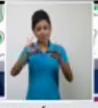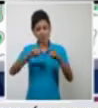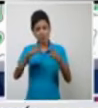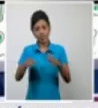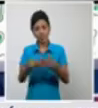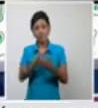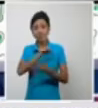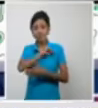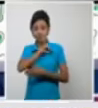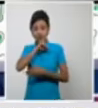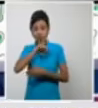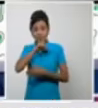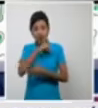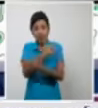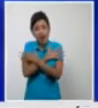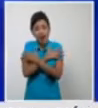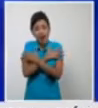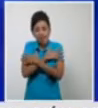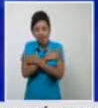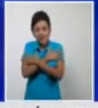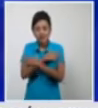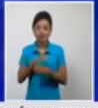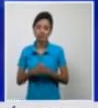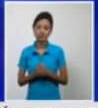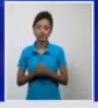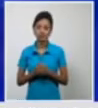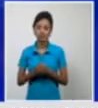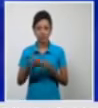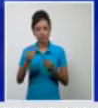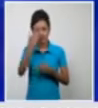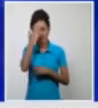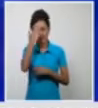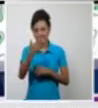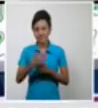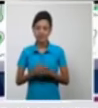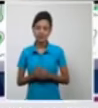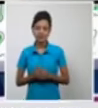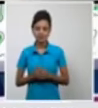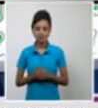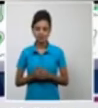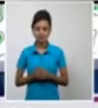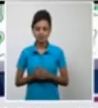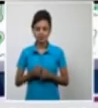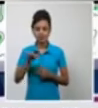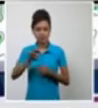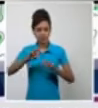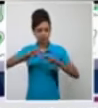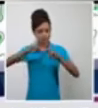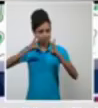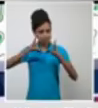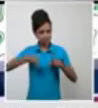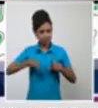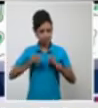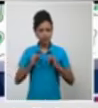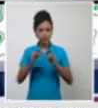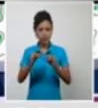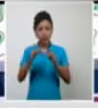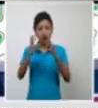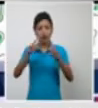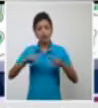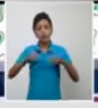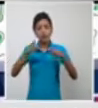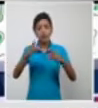sentir también por tanta entrega. Muchísimas gracias. Nos comunicaban a través de redes sociales que, reiteremos, el número de